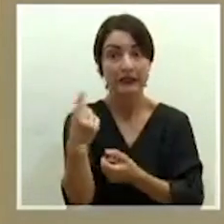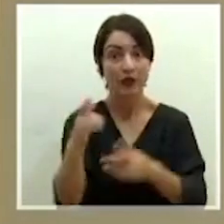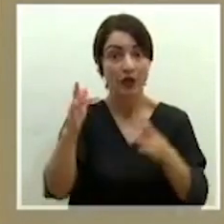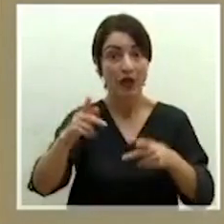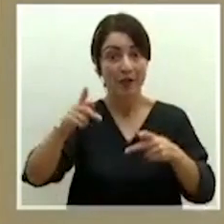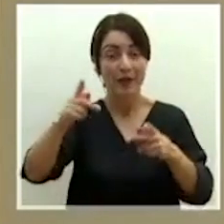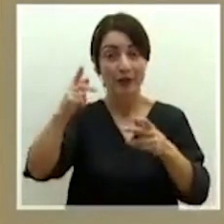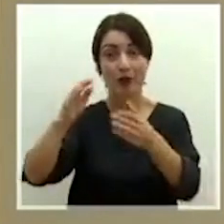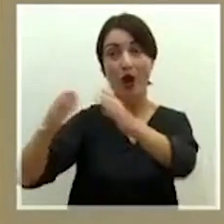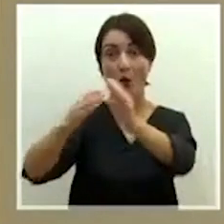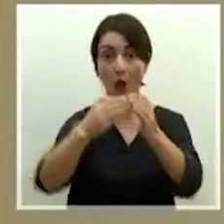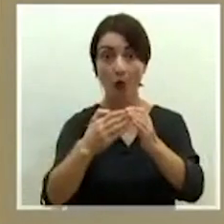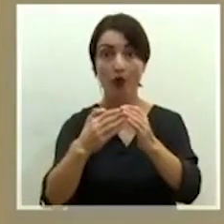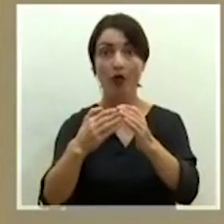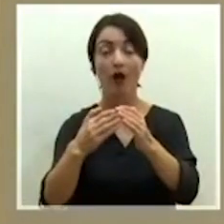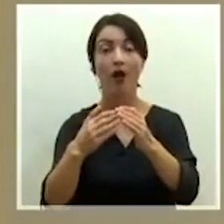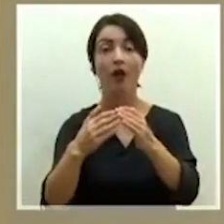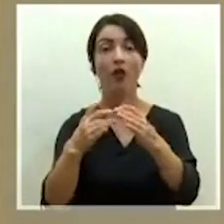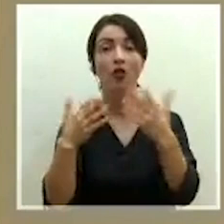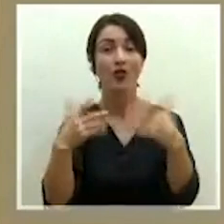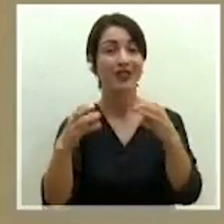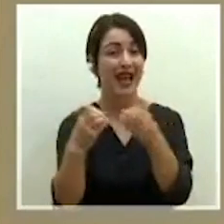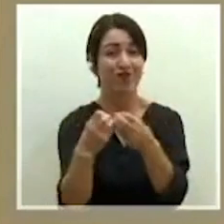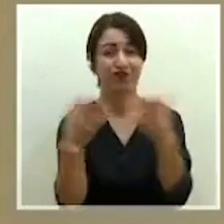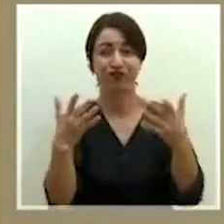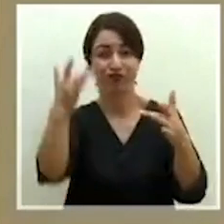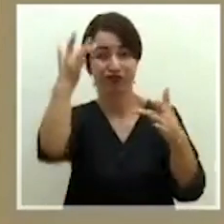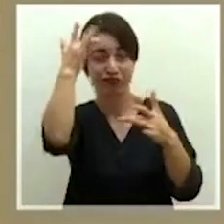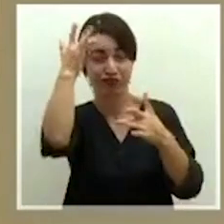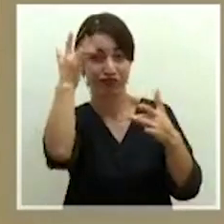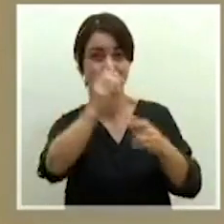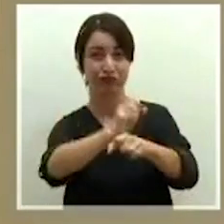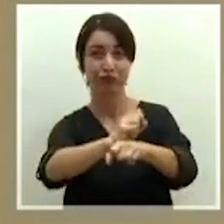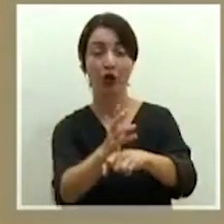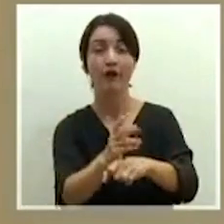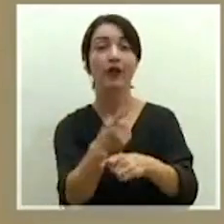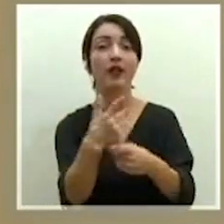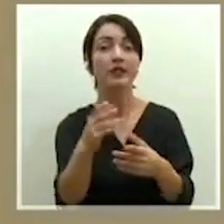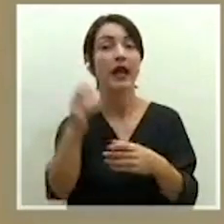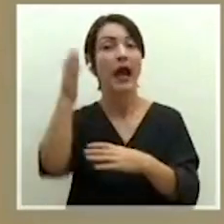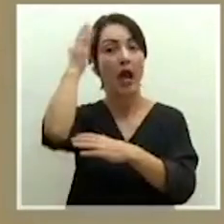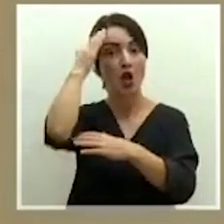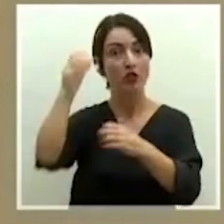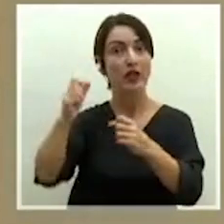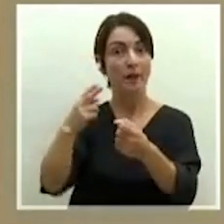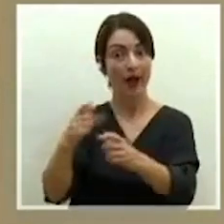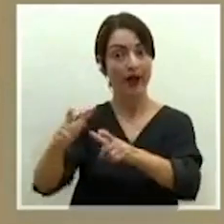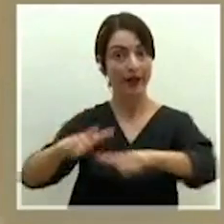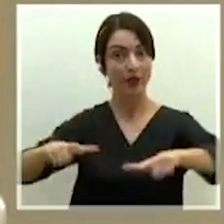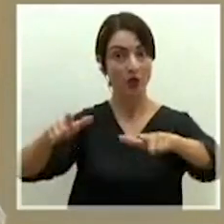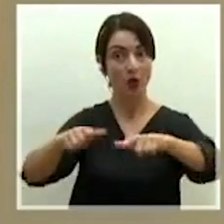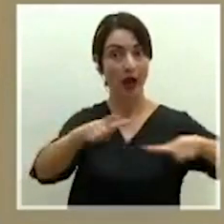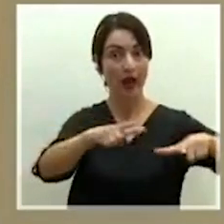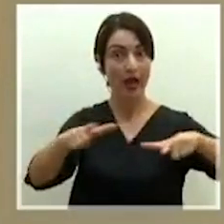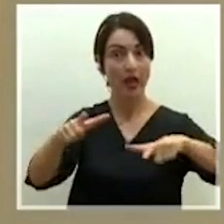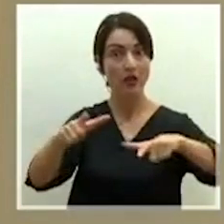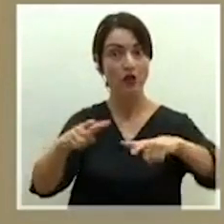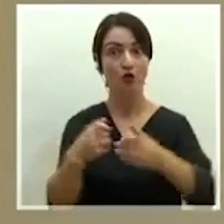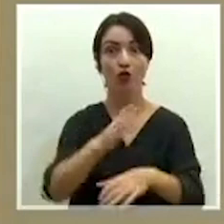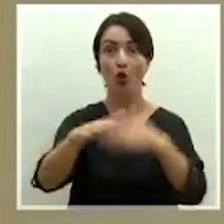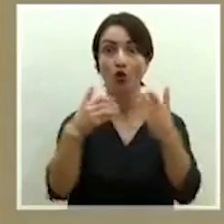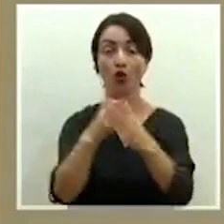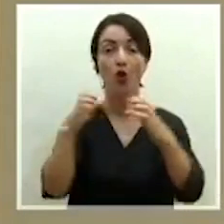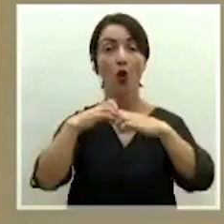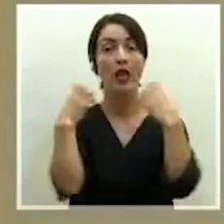de una comunidad donde ya ha habido muchos casos, que ese servicio lo sepa y que estén preparados con el equipo de